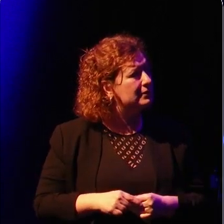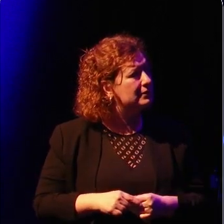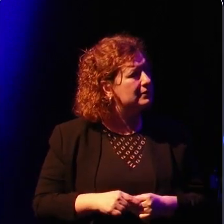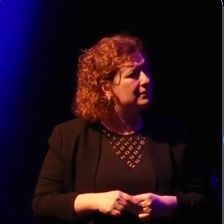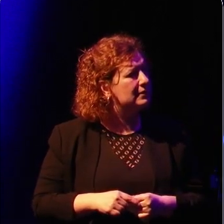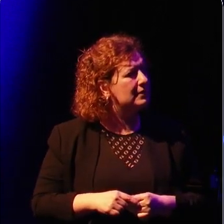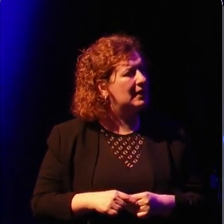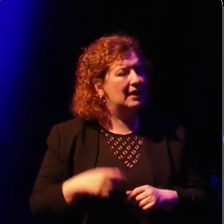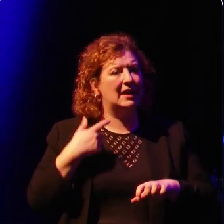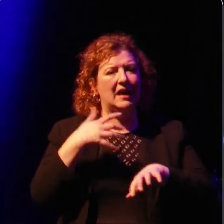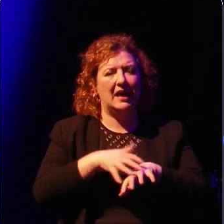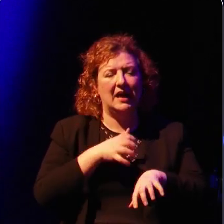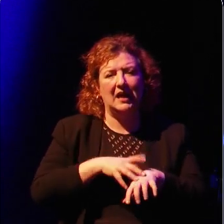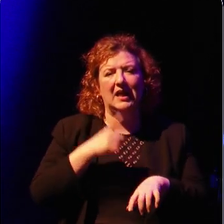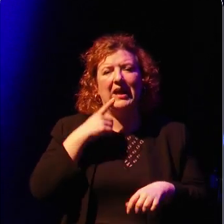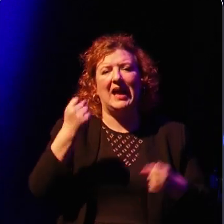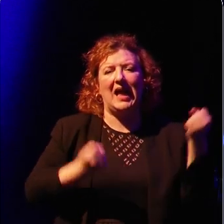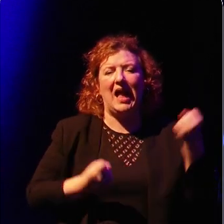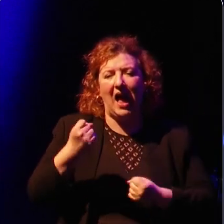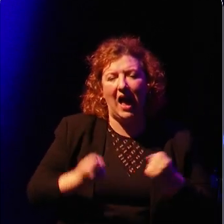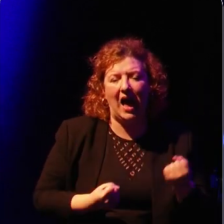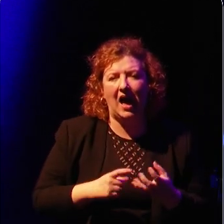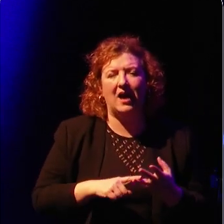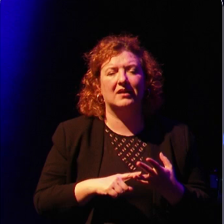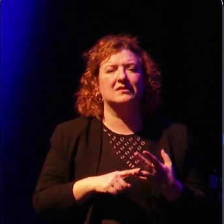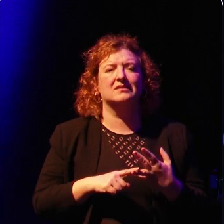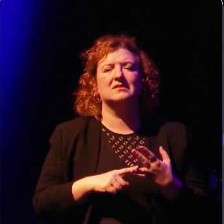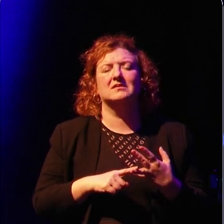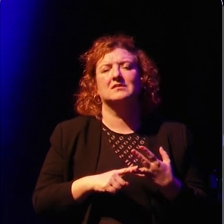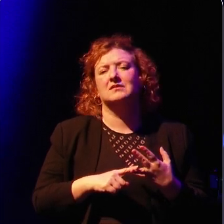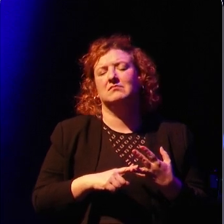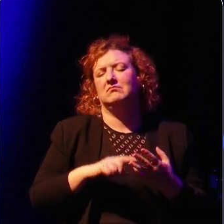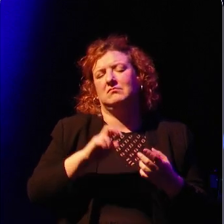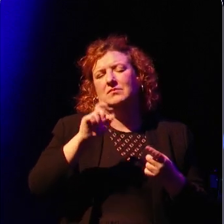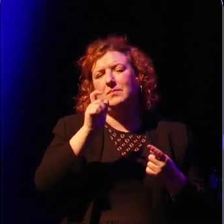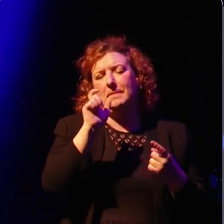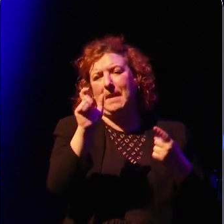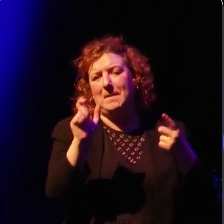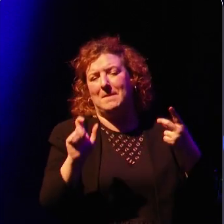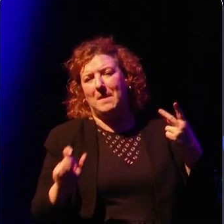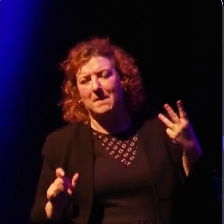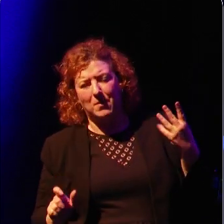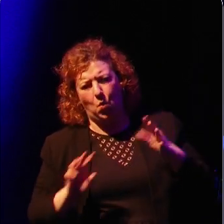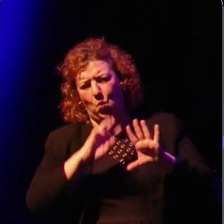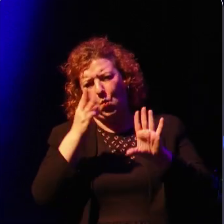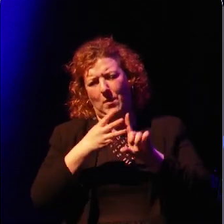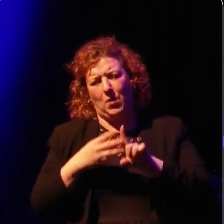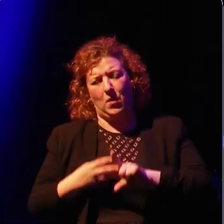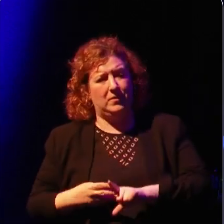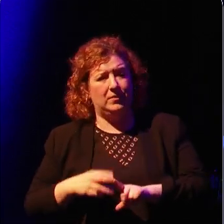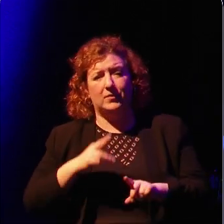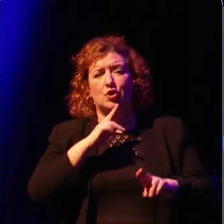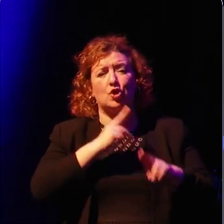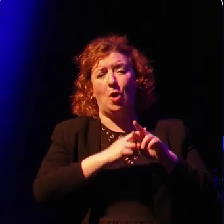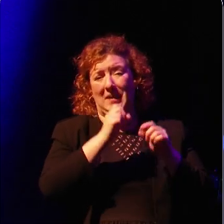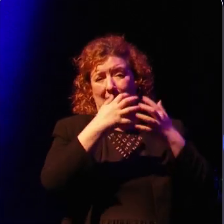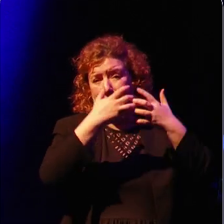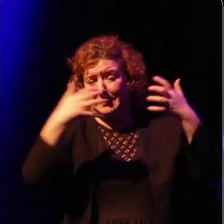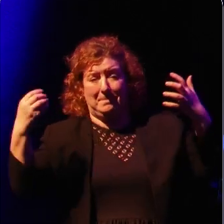tenéis This Car y tenéis 20 webs más. Todas se llaman